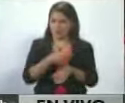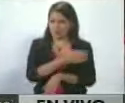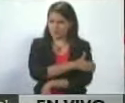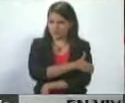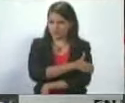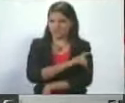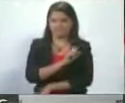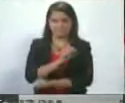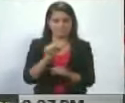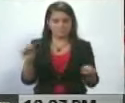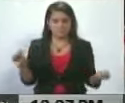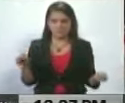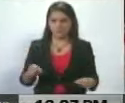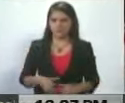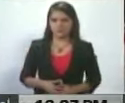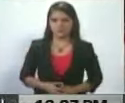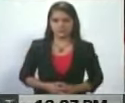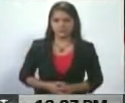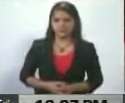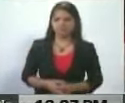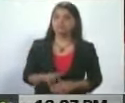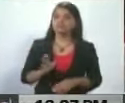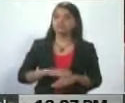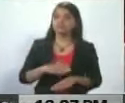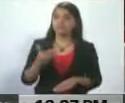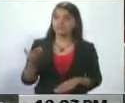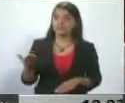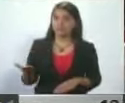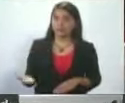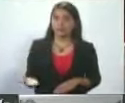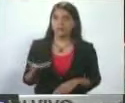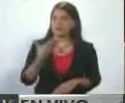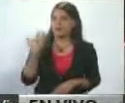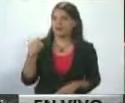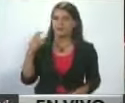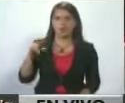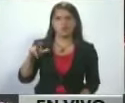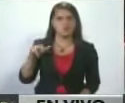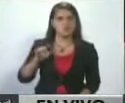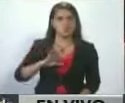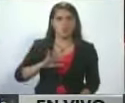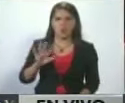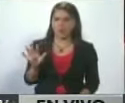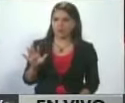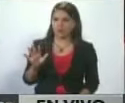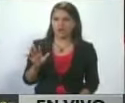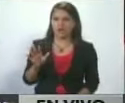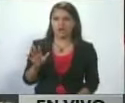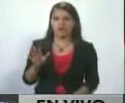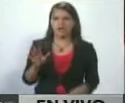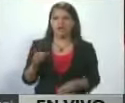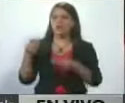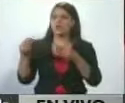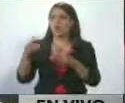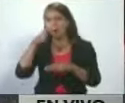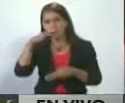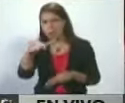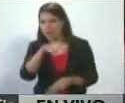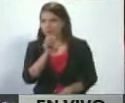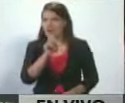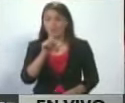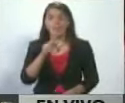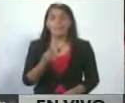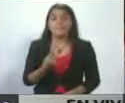No pueden volver, porque la oligarquía nunca compartió el poder con el pueblo. Por primera